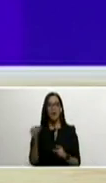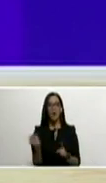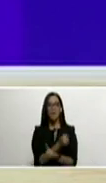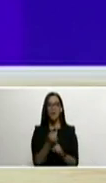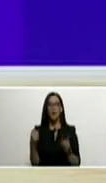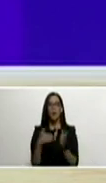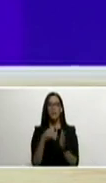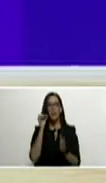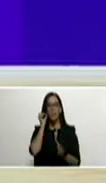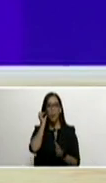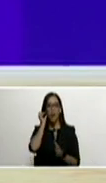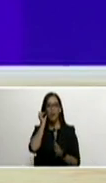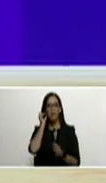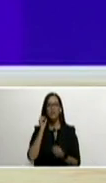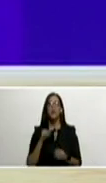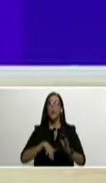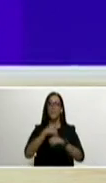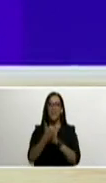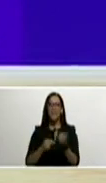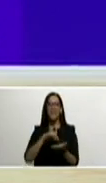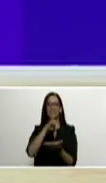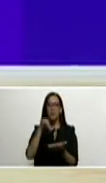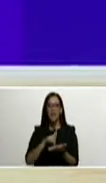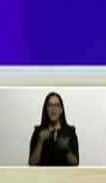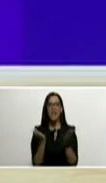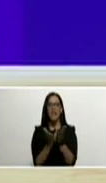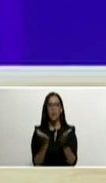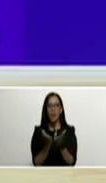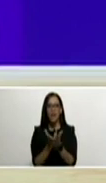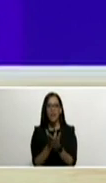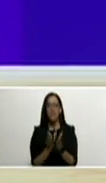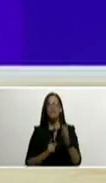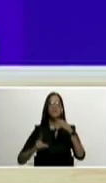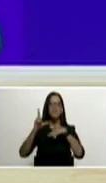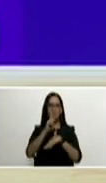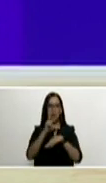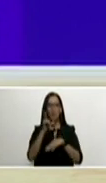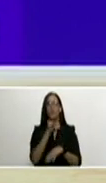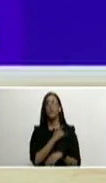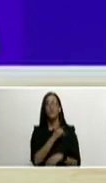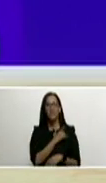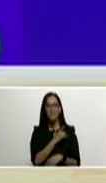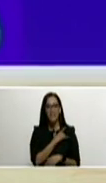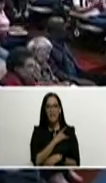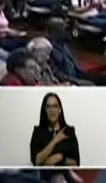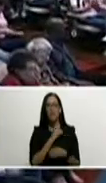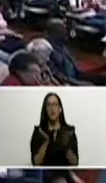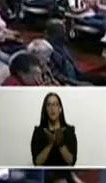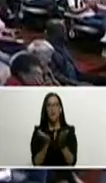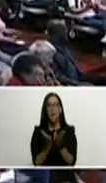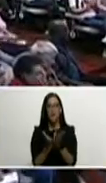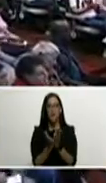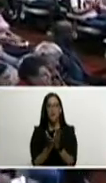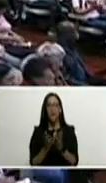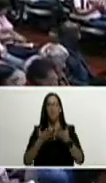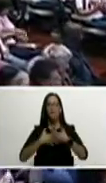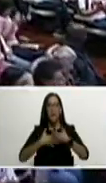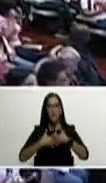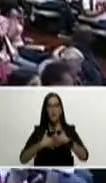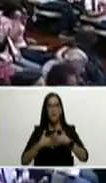Violencia contra la Mujer. Un plan nacional en las escuelas, liceos, universidades, colegios,